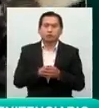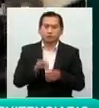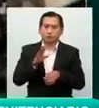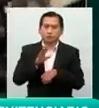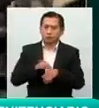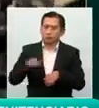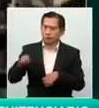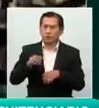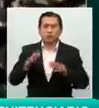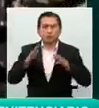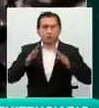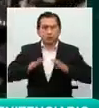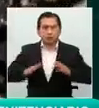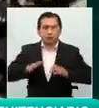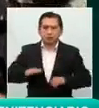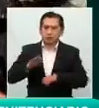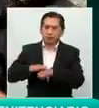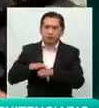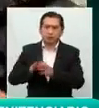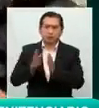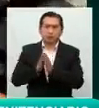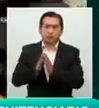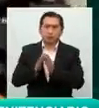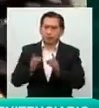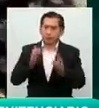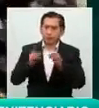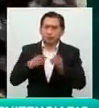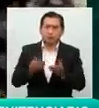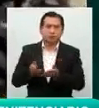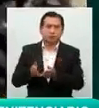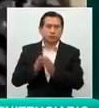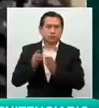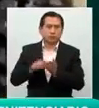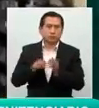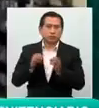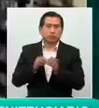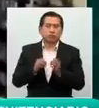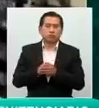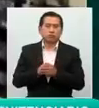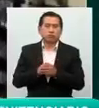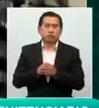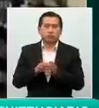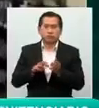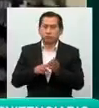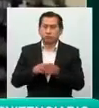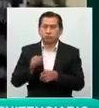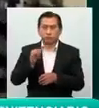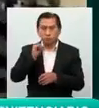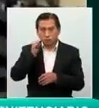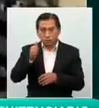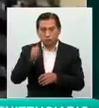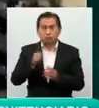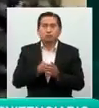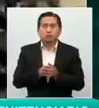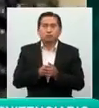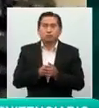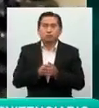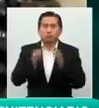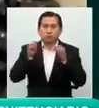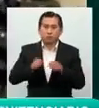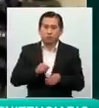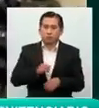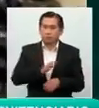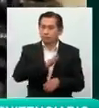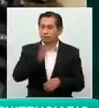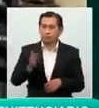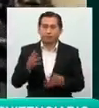calmen y, obviamente, al diálogo. Estamos ya concertando mañana ir al centro